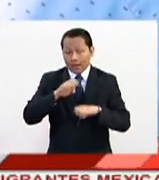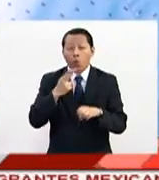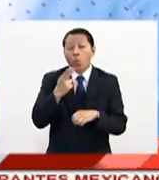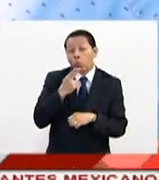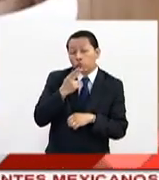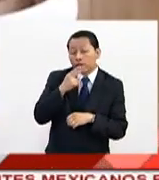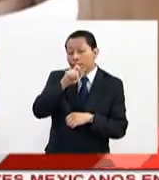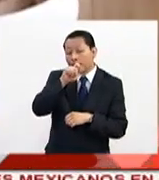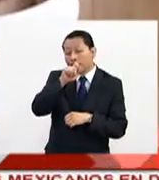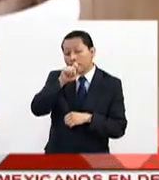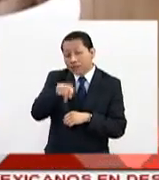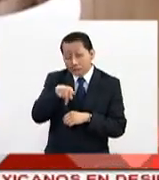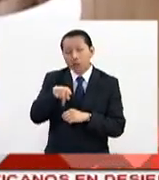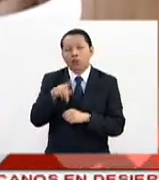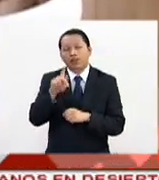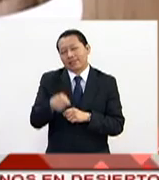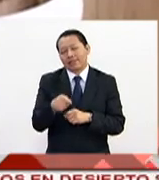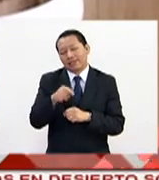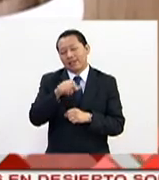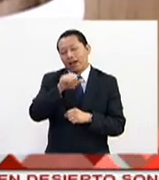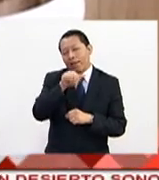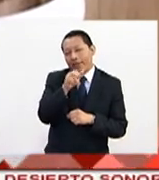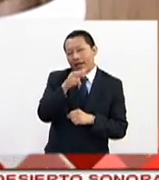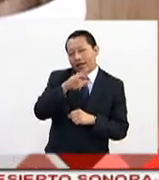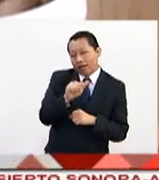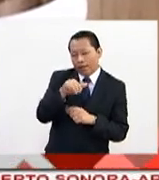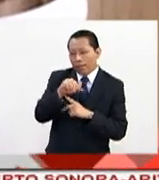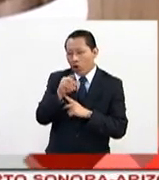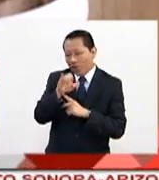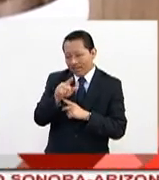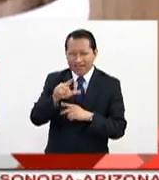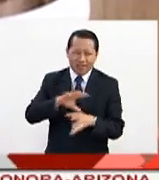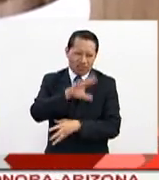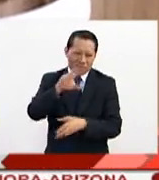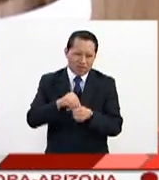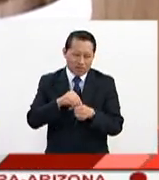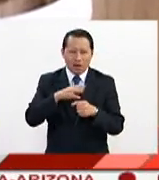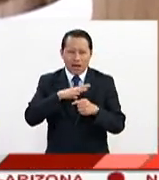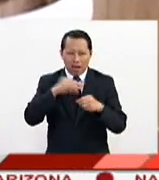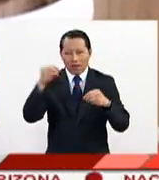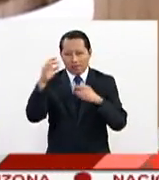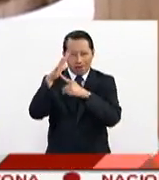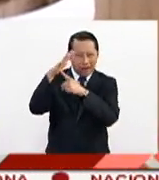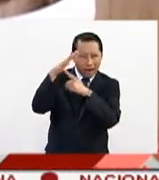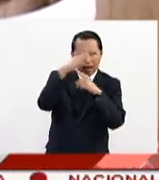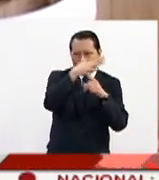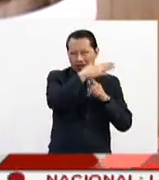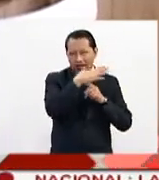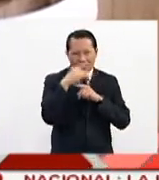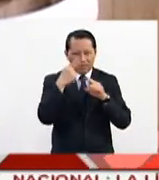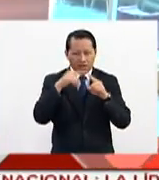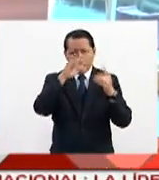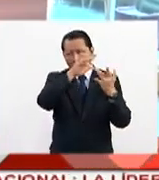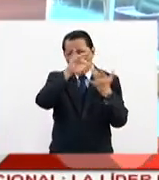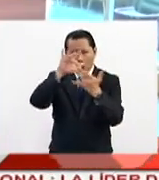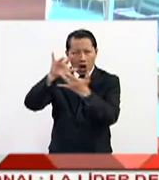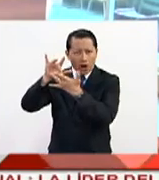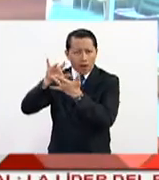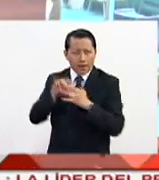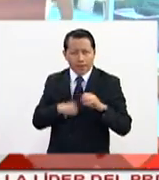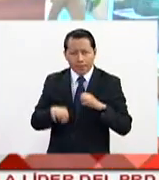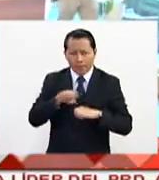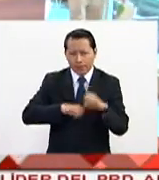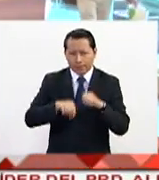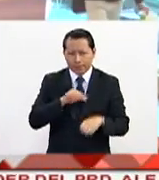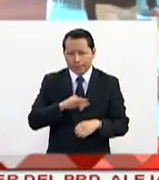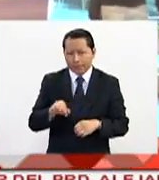utilizan la infraestructura de América Móvil, que es la que tiene todas las antenas para poder conectar a las diferentes empresas en